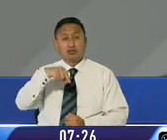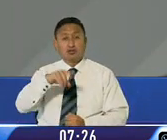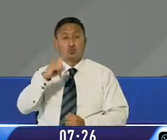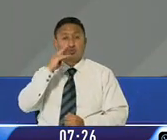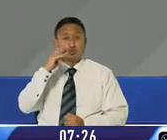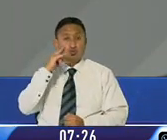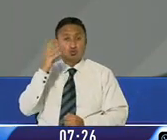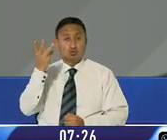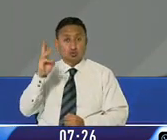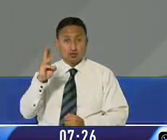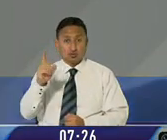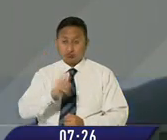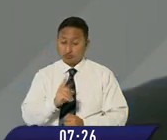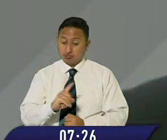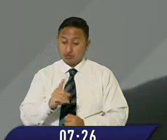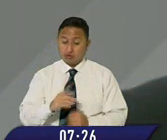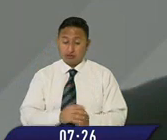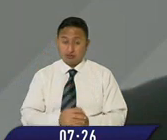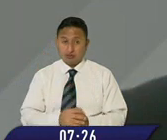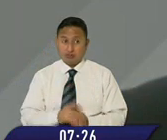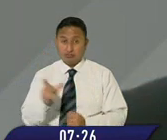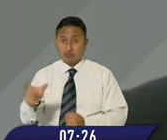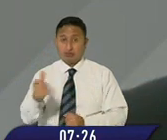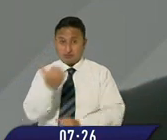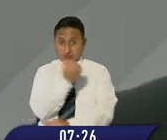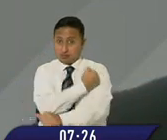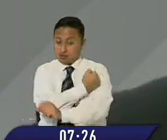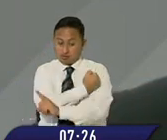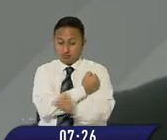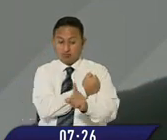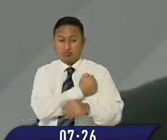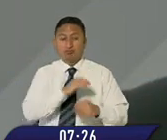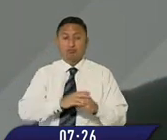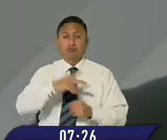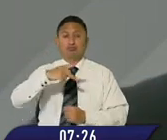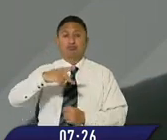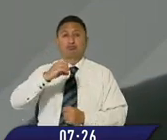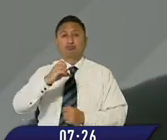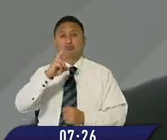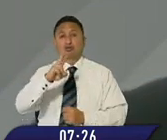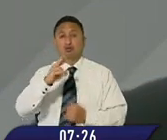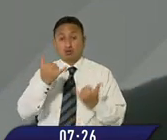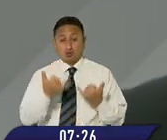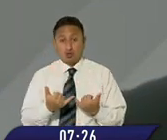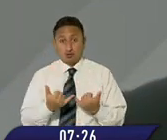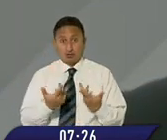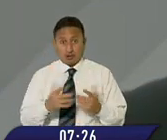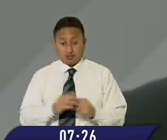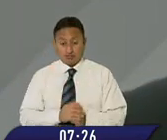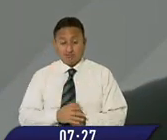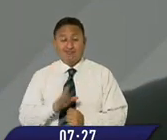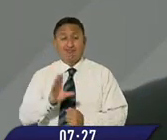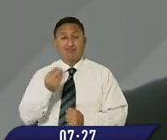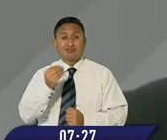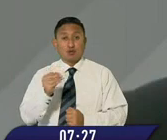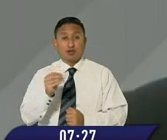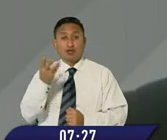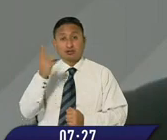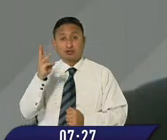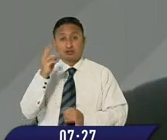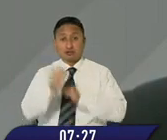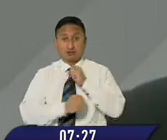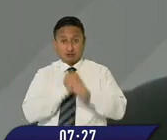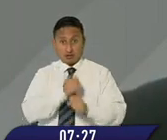de 16 años la presentación de carnet de vacunación, sino solamente prueba PCR. Ahora ya también los menores de 16